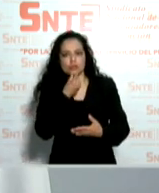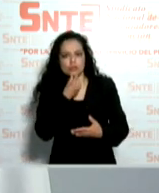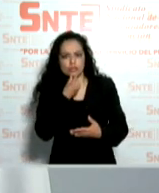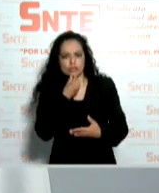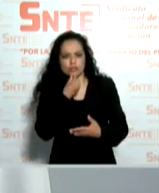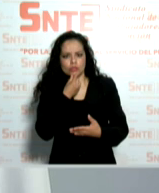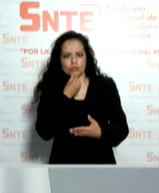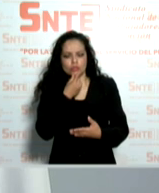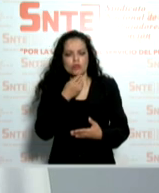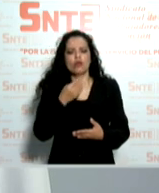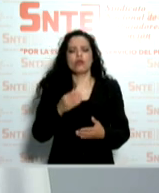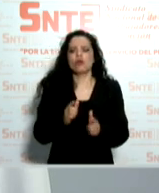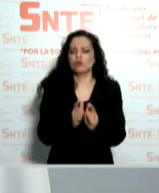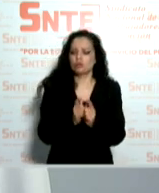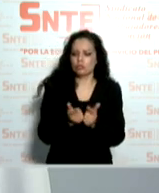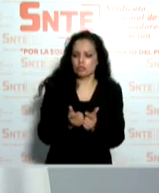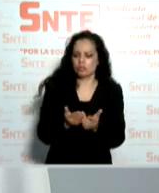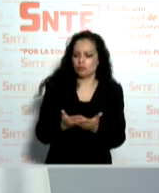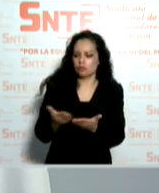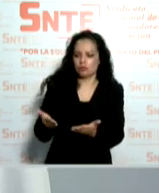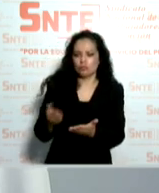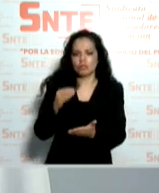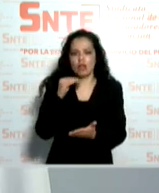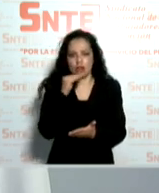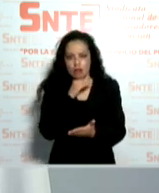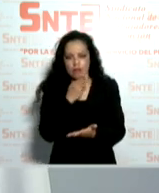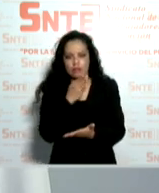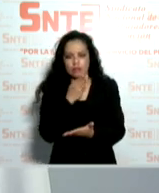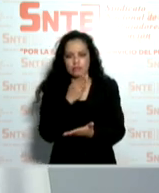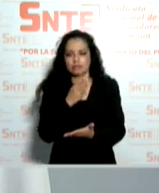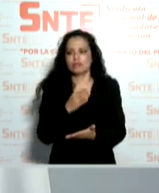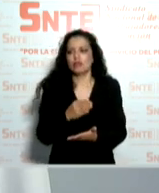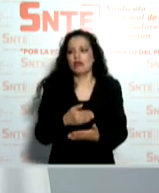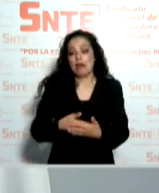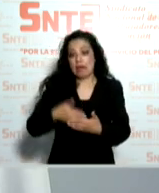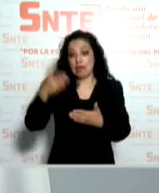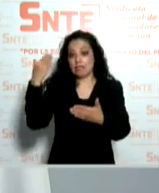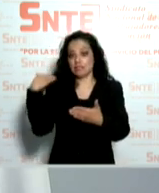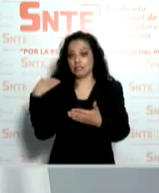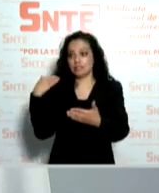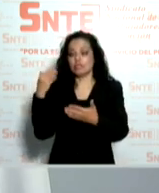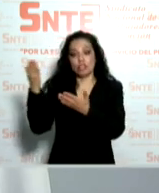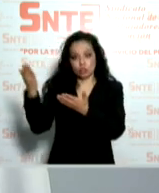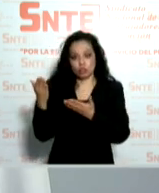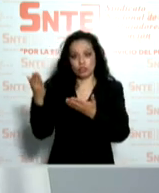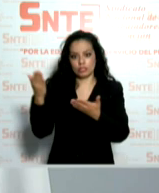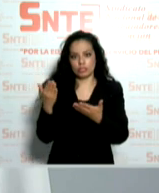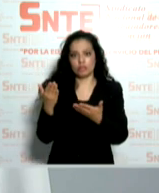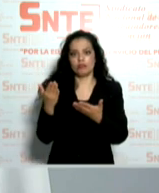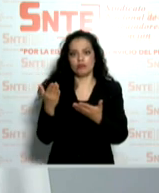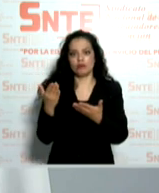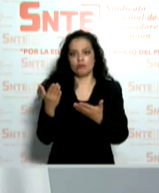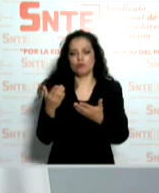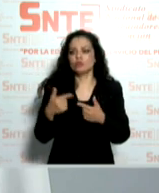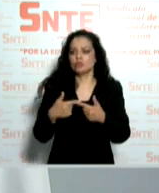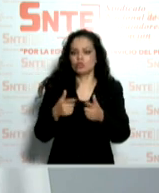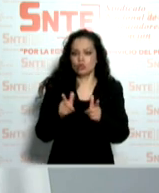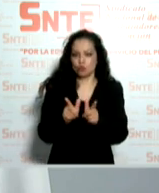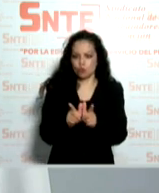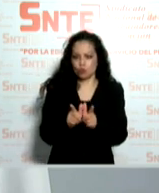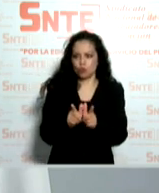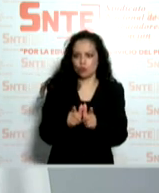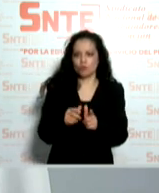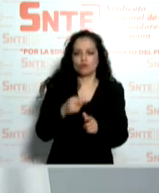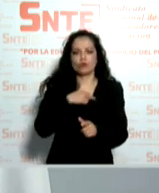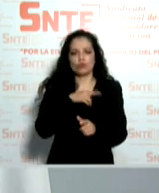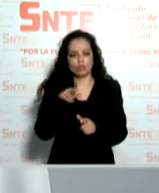país. Fue una demanda de un congreso nuestro, que obviamente no pasa a la historia